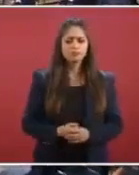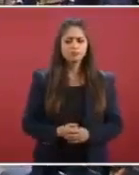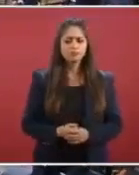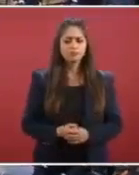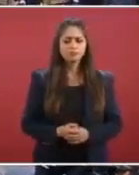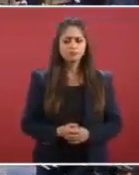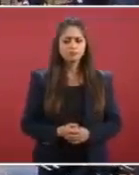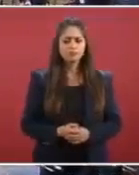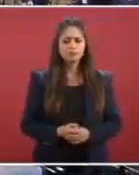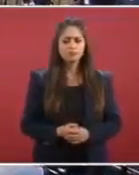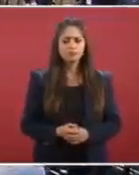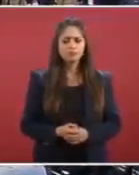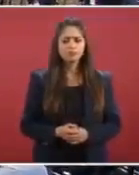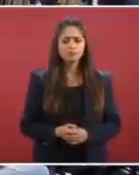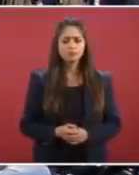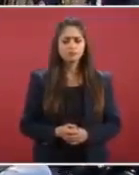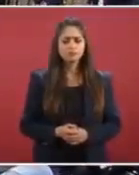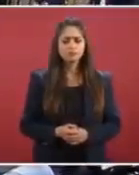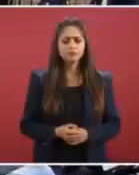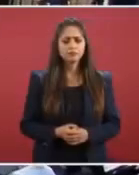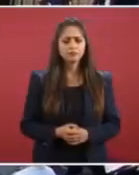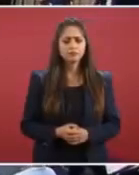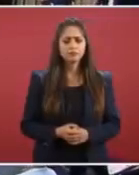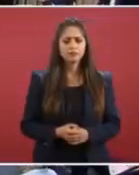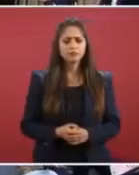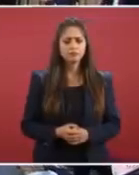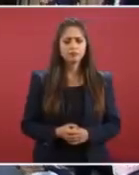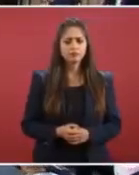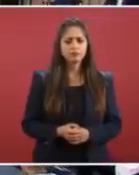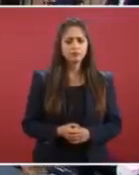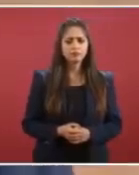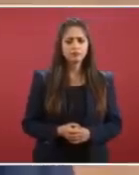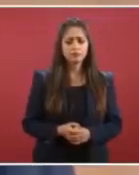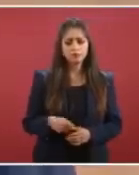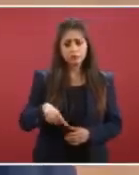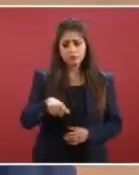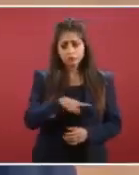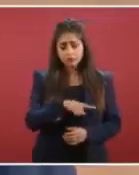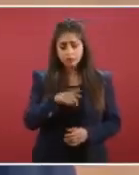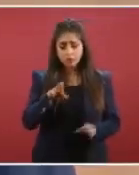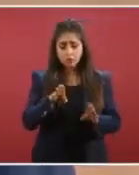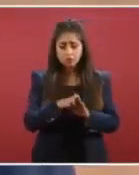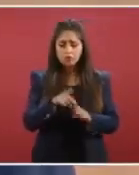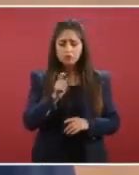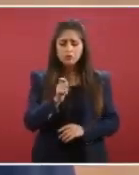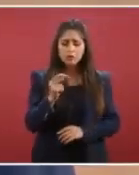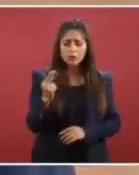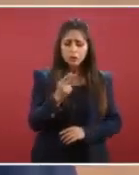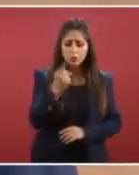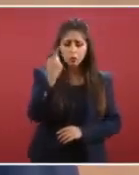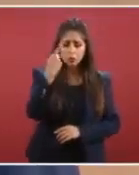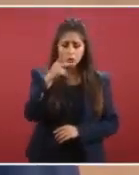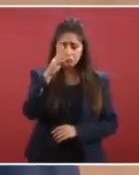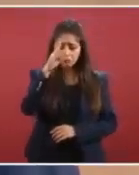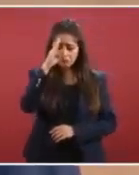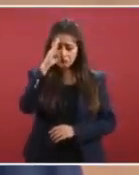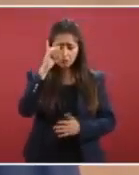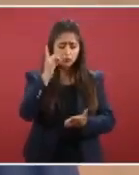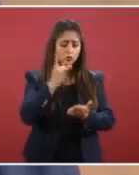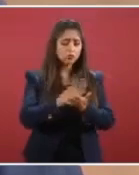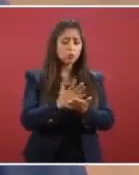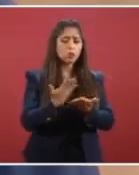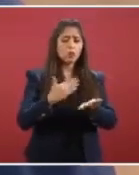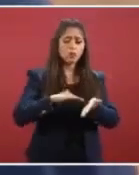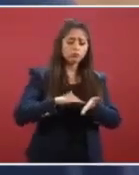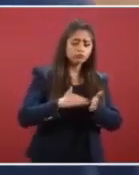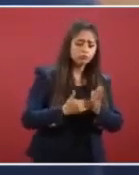arrojo que se requiere, porque no todo es técnica, se